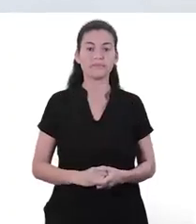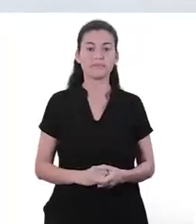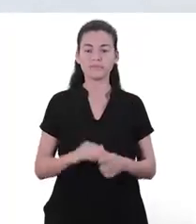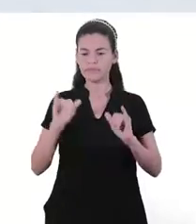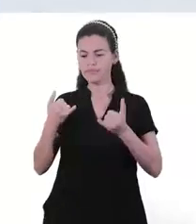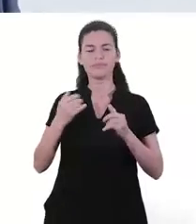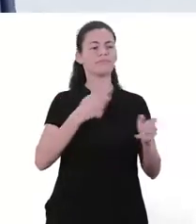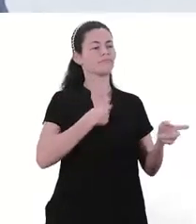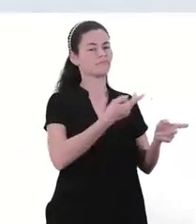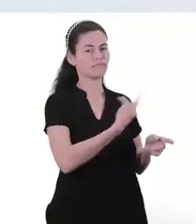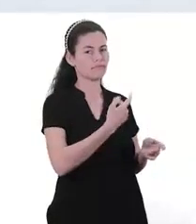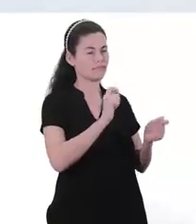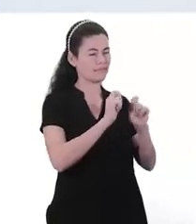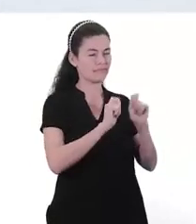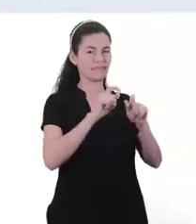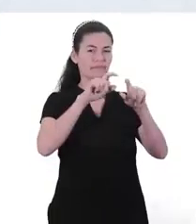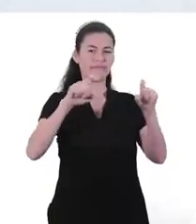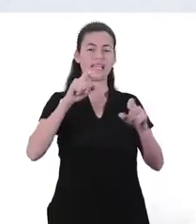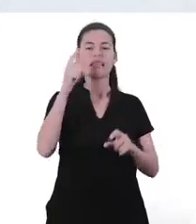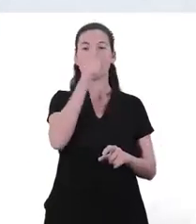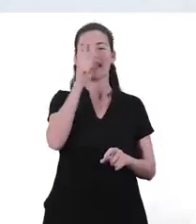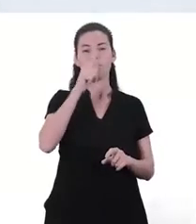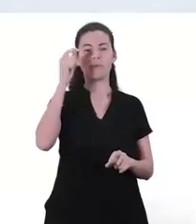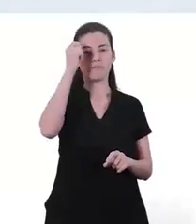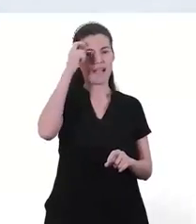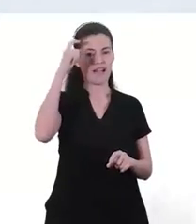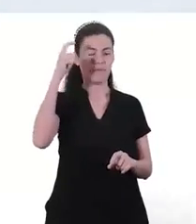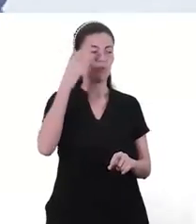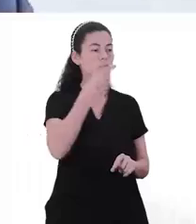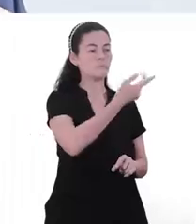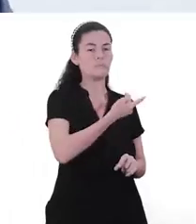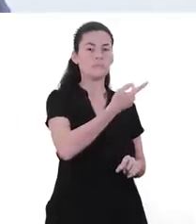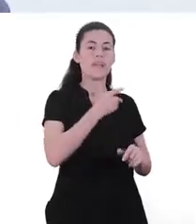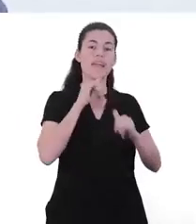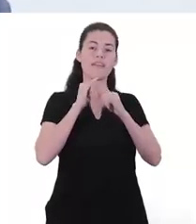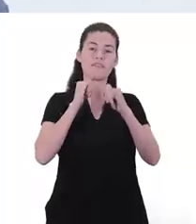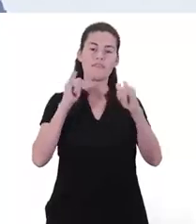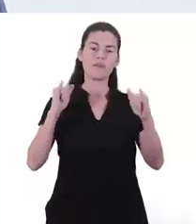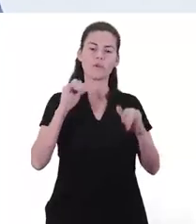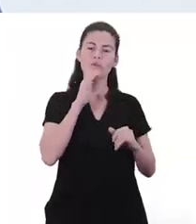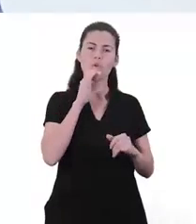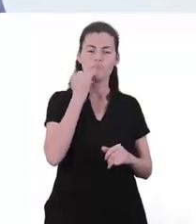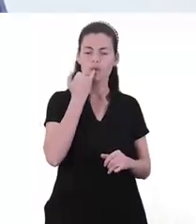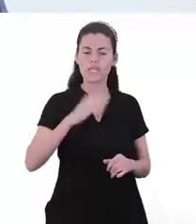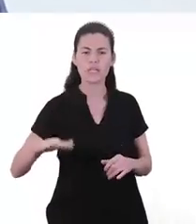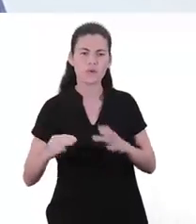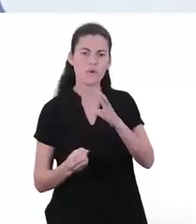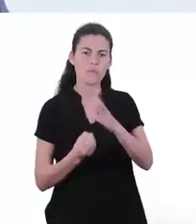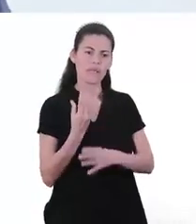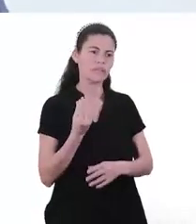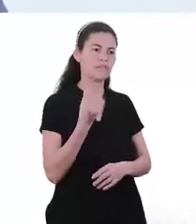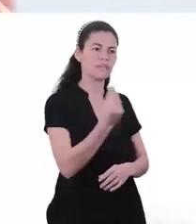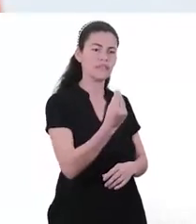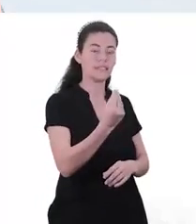venimos hablando, digamos, en este espacio que le toman las nubes, ¿en qué momento los chicos incursionan en cada actividad?